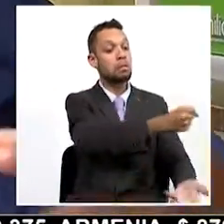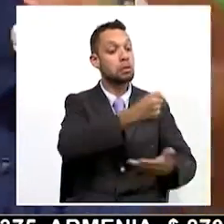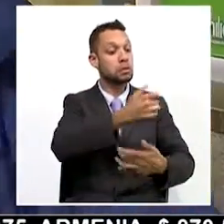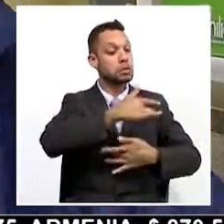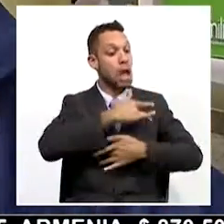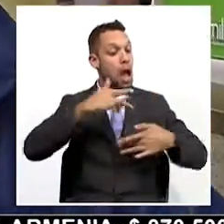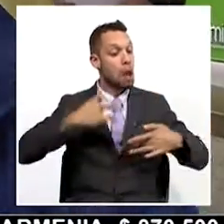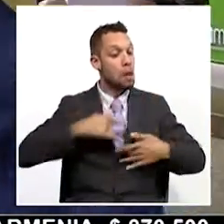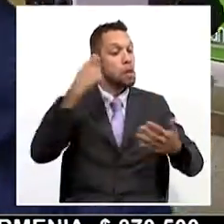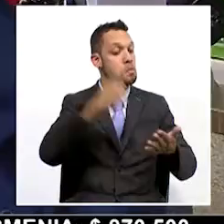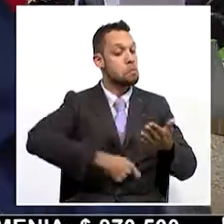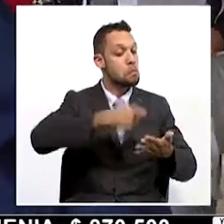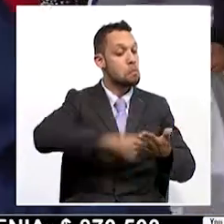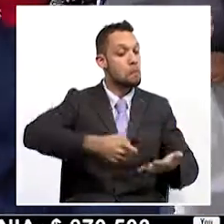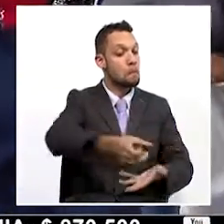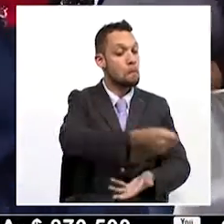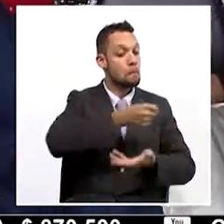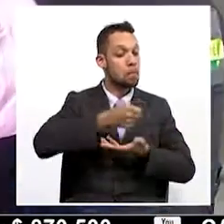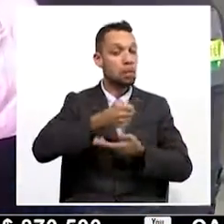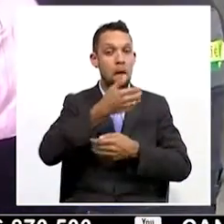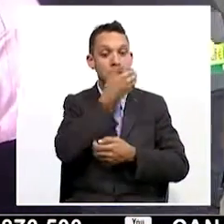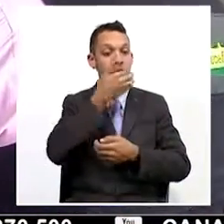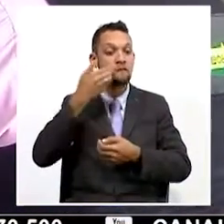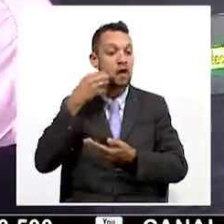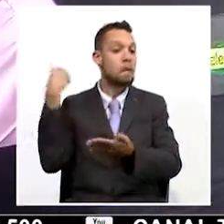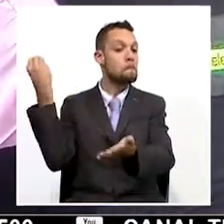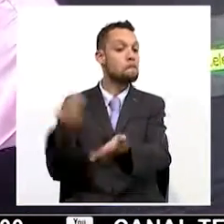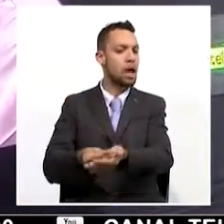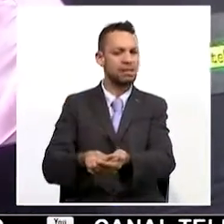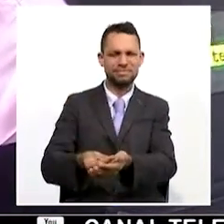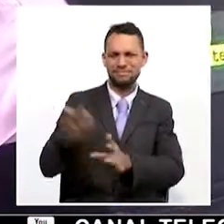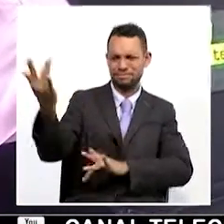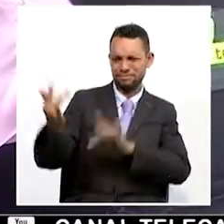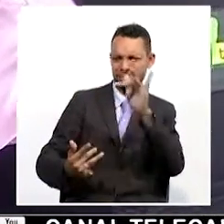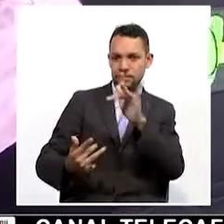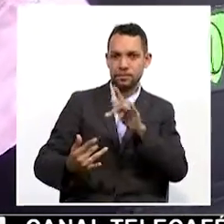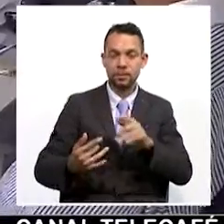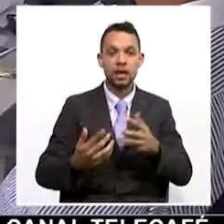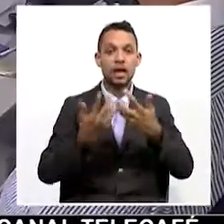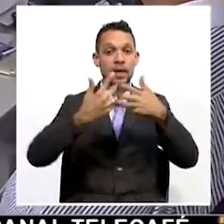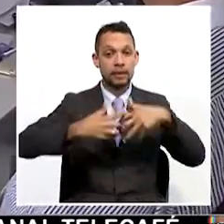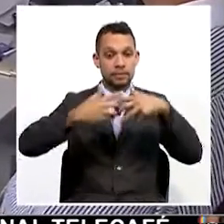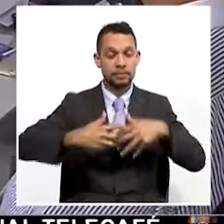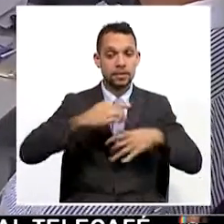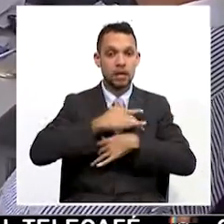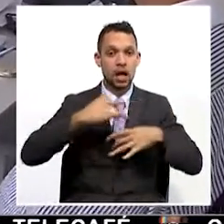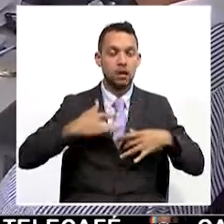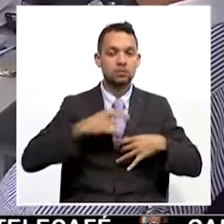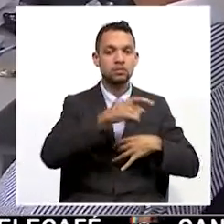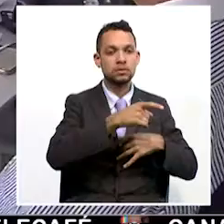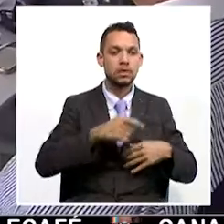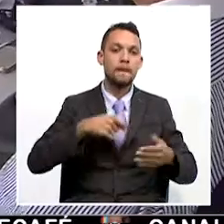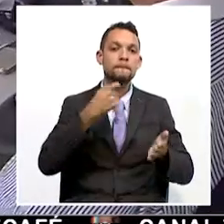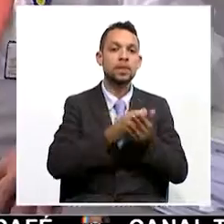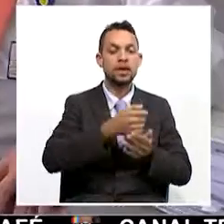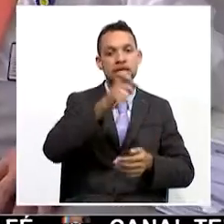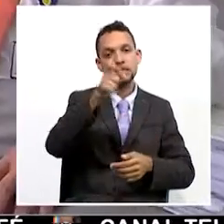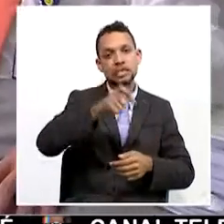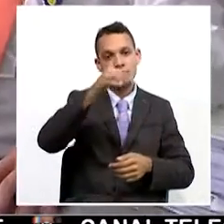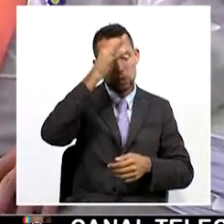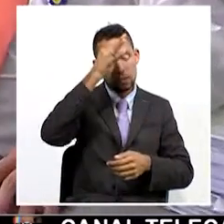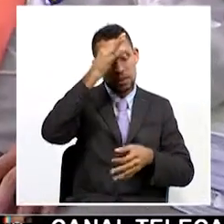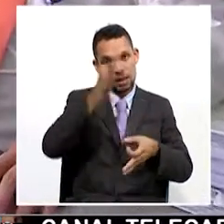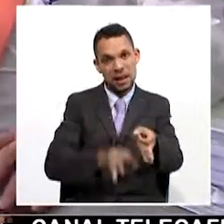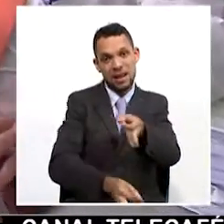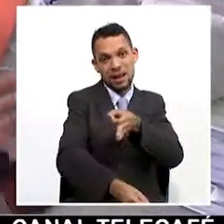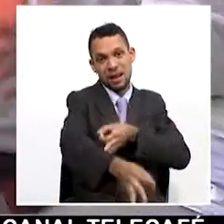en impuestos para liderar la guerrilla? Eso es injusto. La clínica del café ha cumplido con todo lo que la menor ha requerido, pero se necesita con urgencia